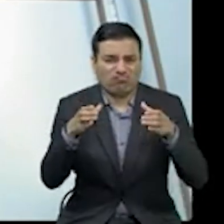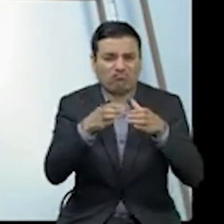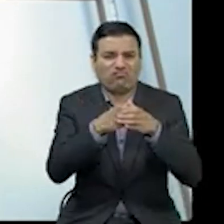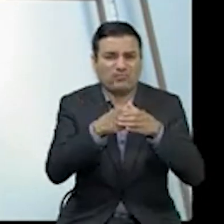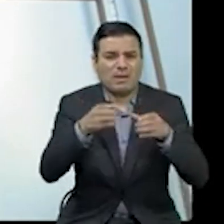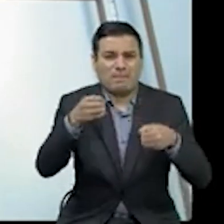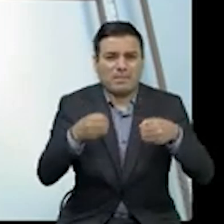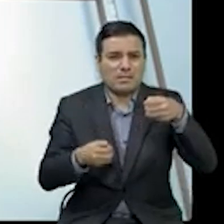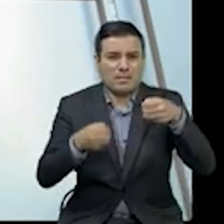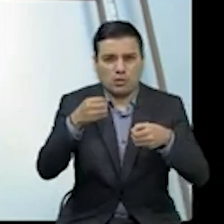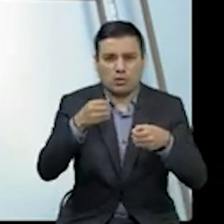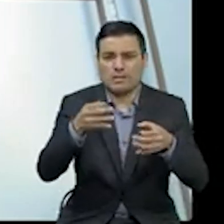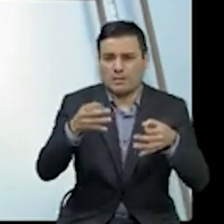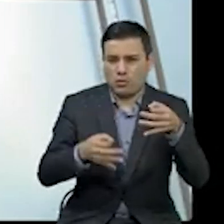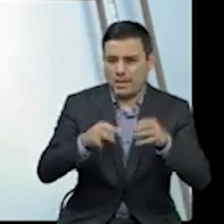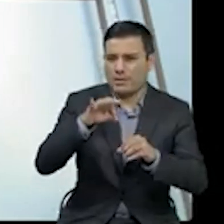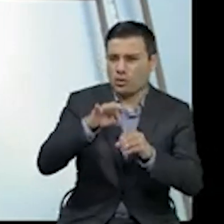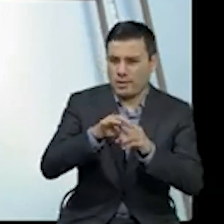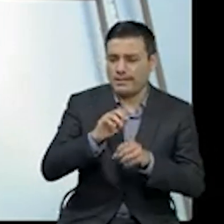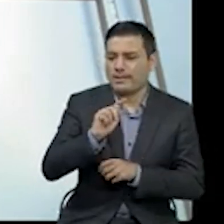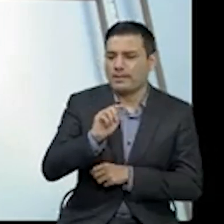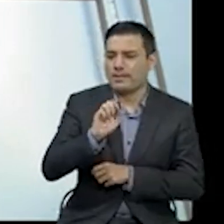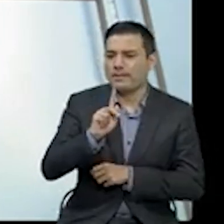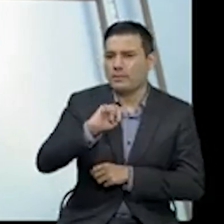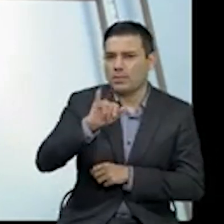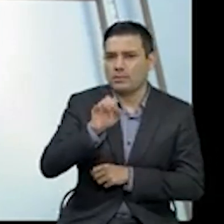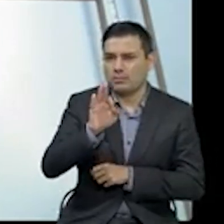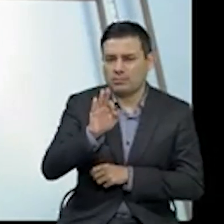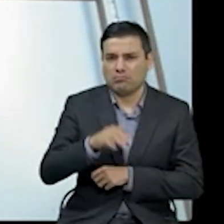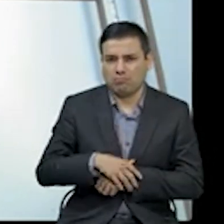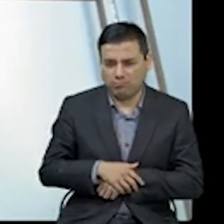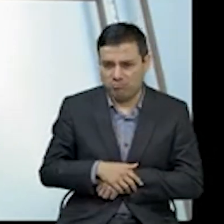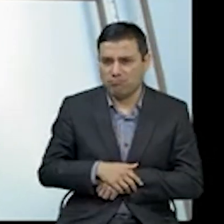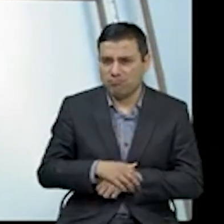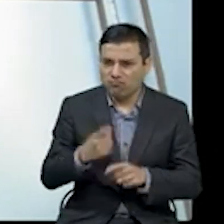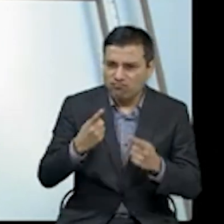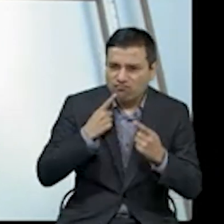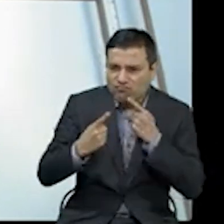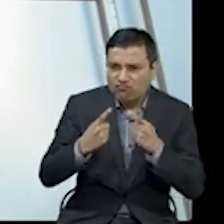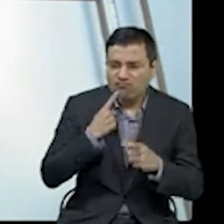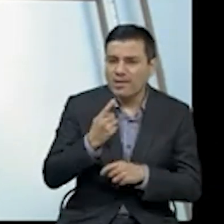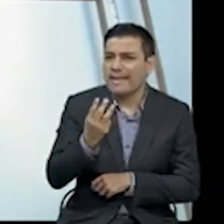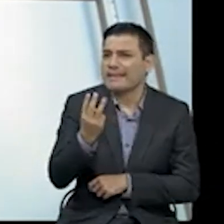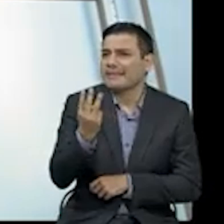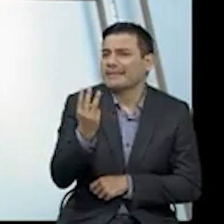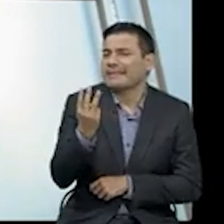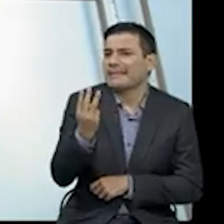del Tribunal Electoral del Poder Judicial de la Federación, 3 de ellos, 2 que